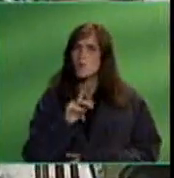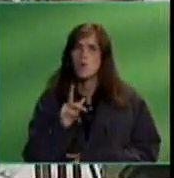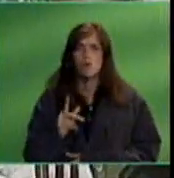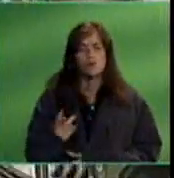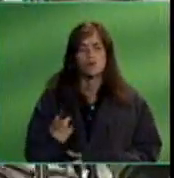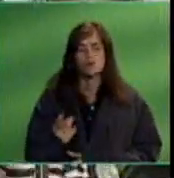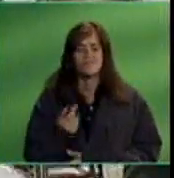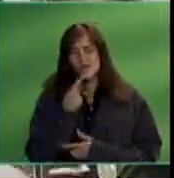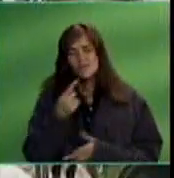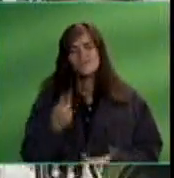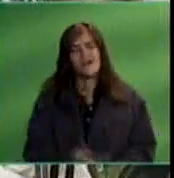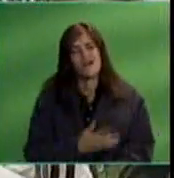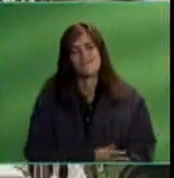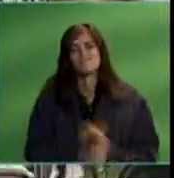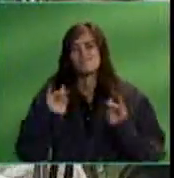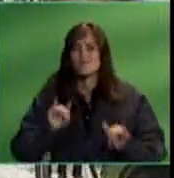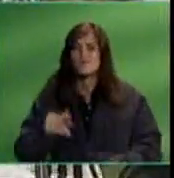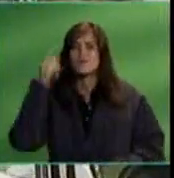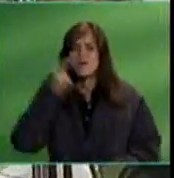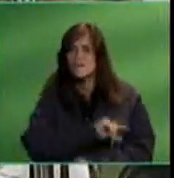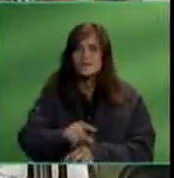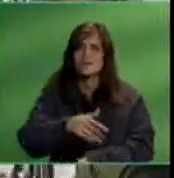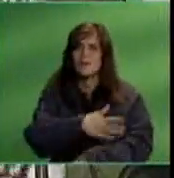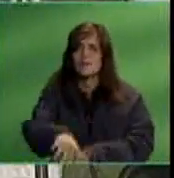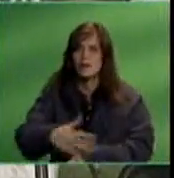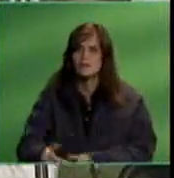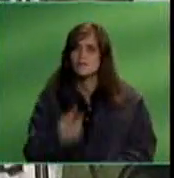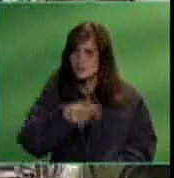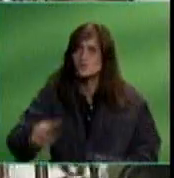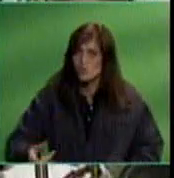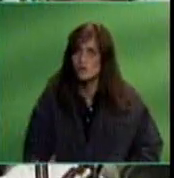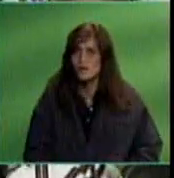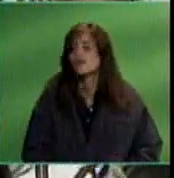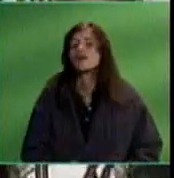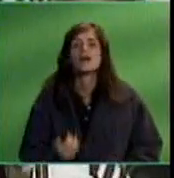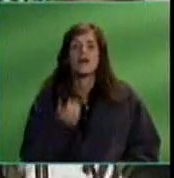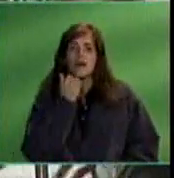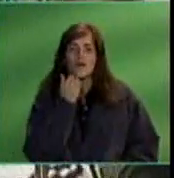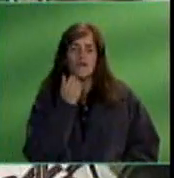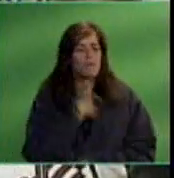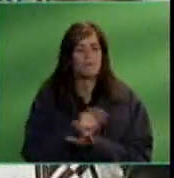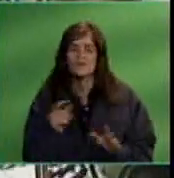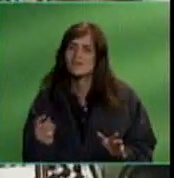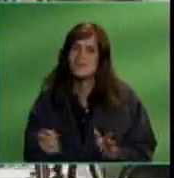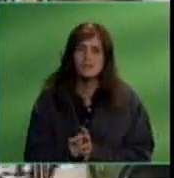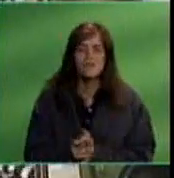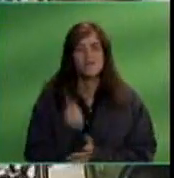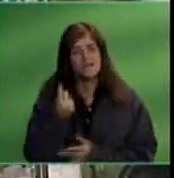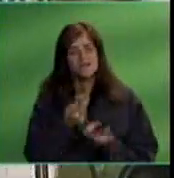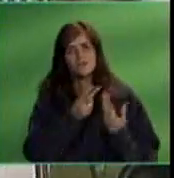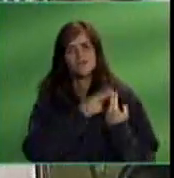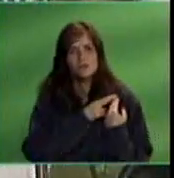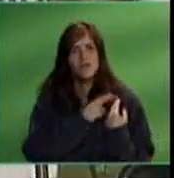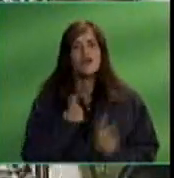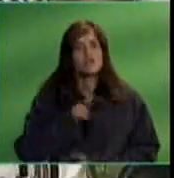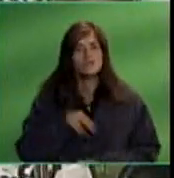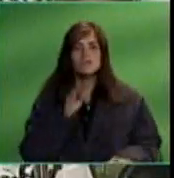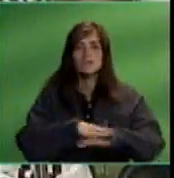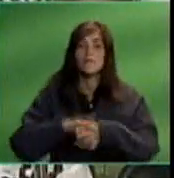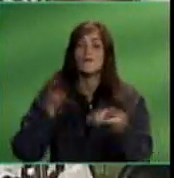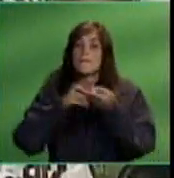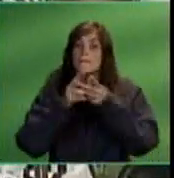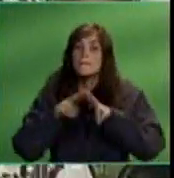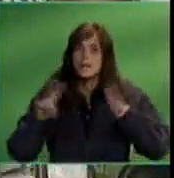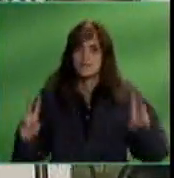dijiste tú el mismo día mandaste a la gente para la calle es una absoluta irresponsabilidad Nosotros llamamos a la